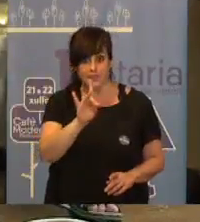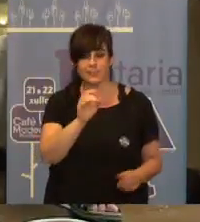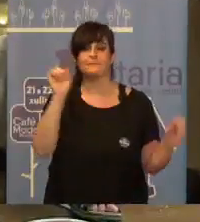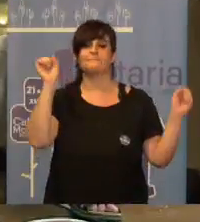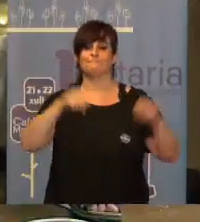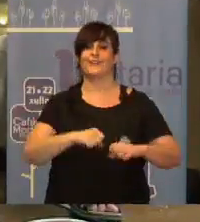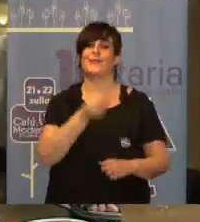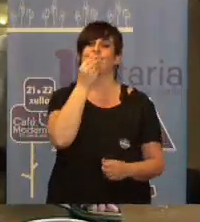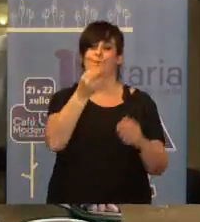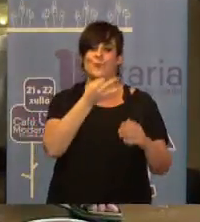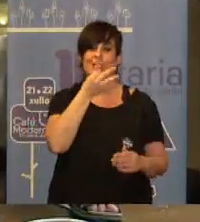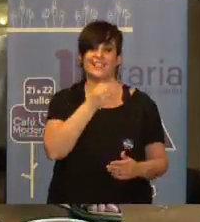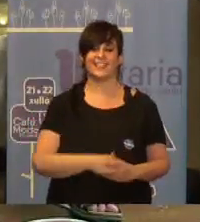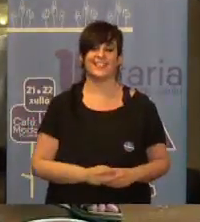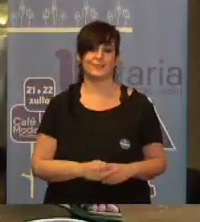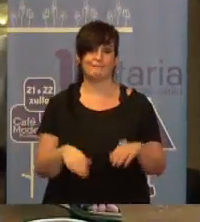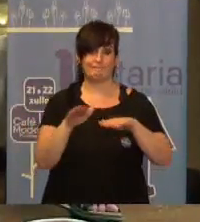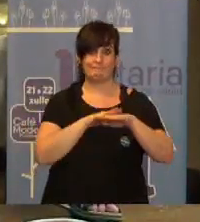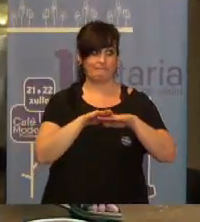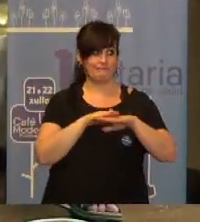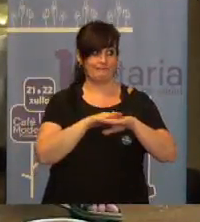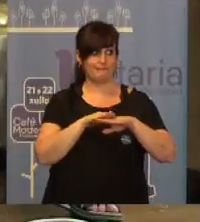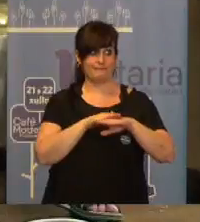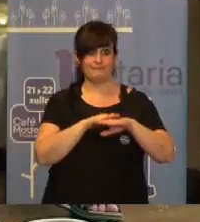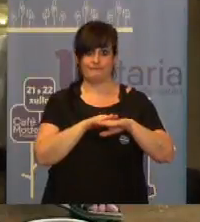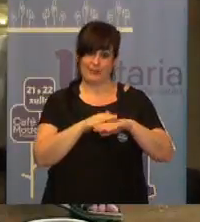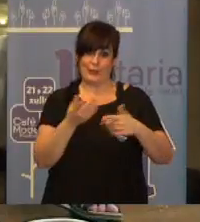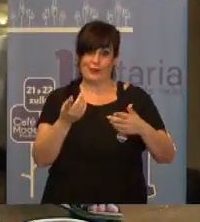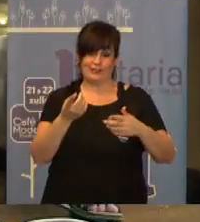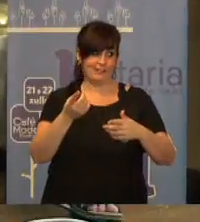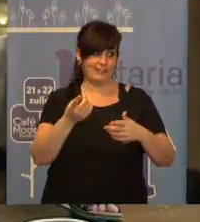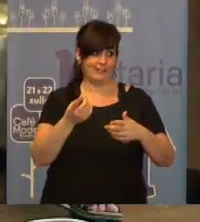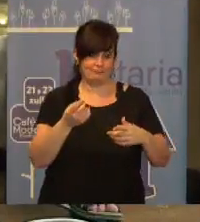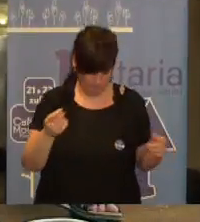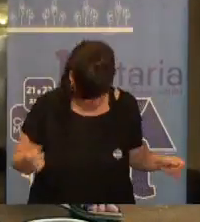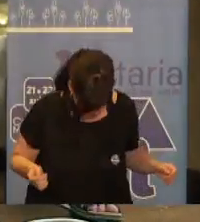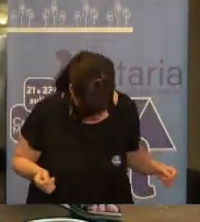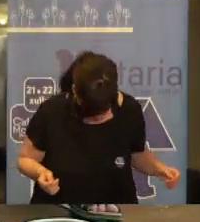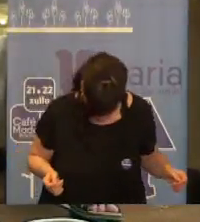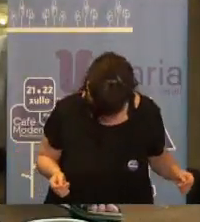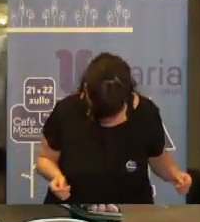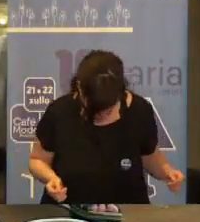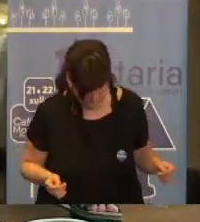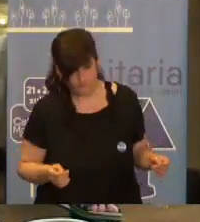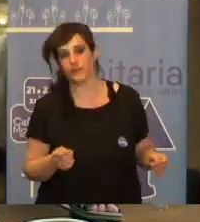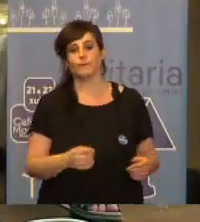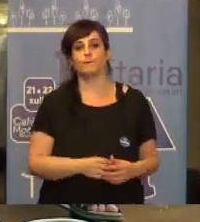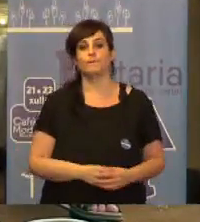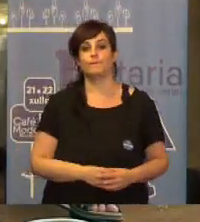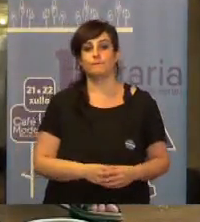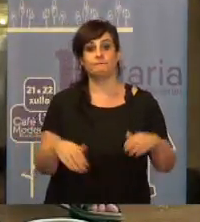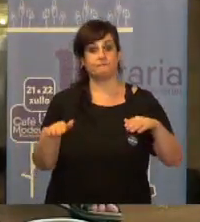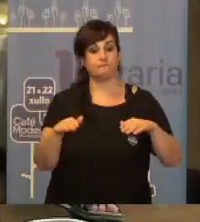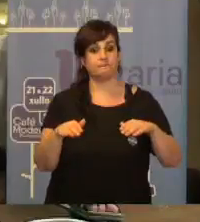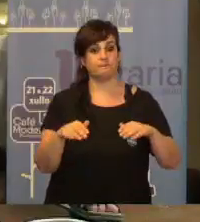Bueno, boas tardes. Vimos de pasear por os placeres, que xa non son placeres, son outra cousa, pero para